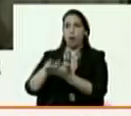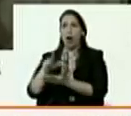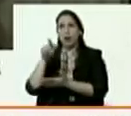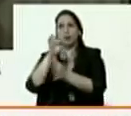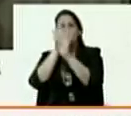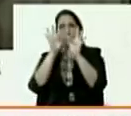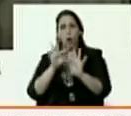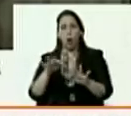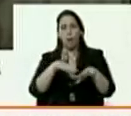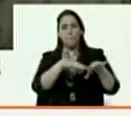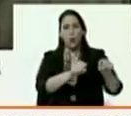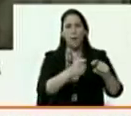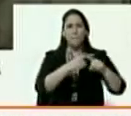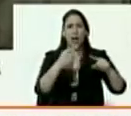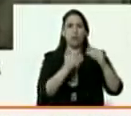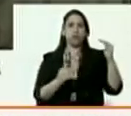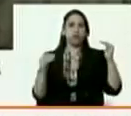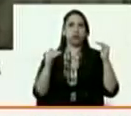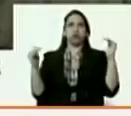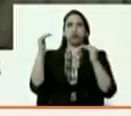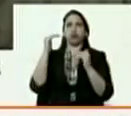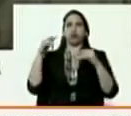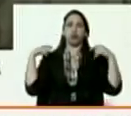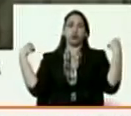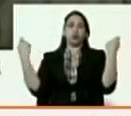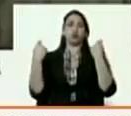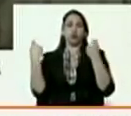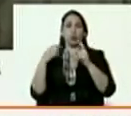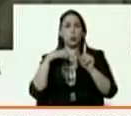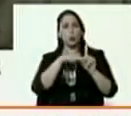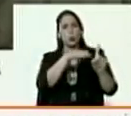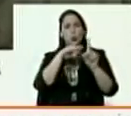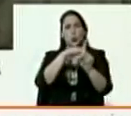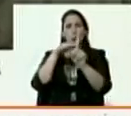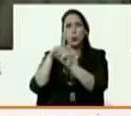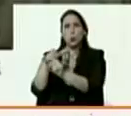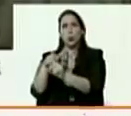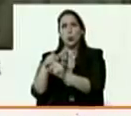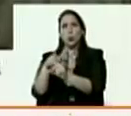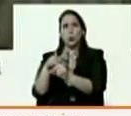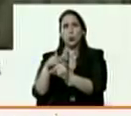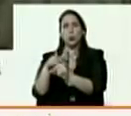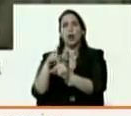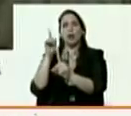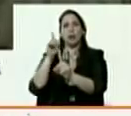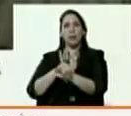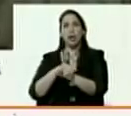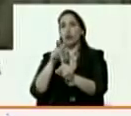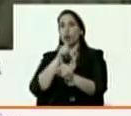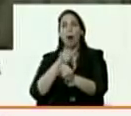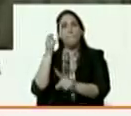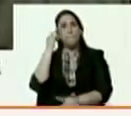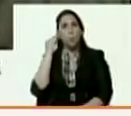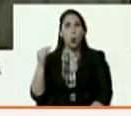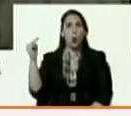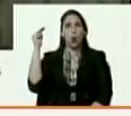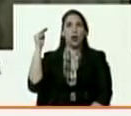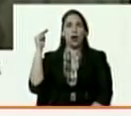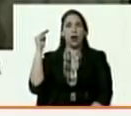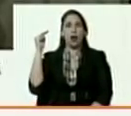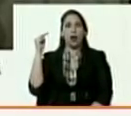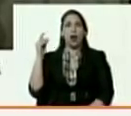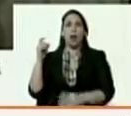injerencista para escalar su campaña de agresión, que aunada a la inmoral bloqueo